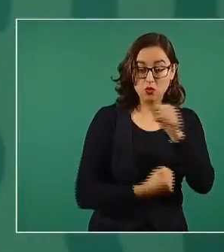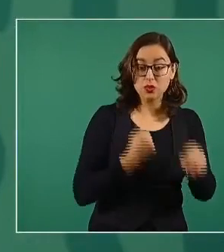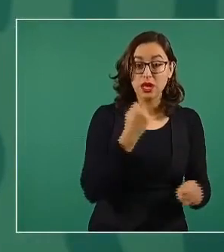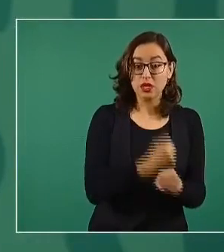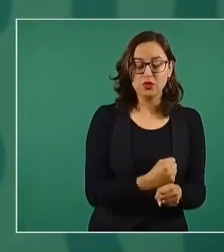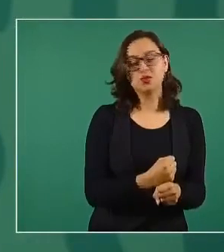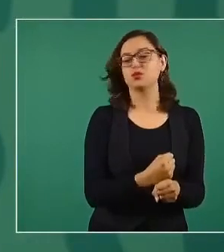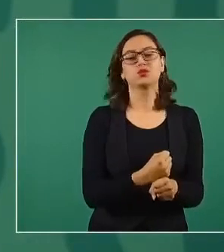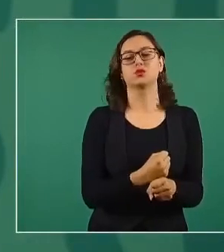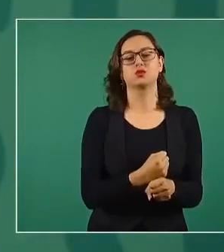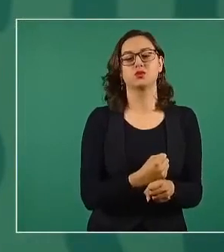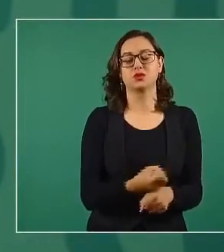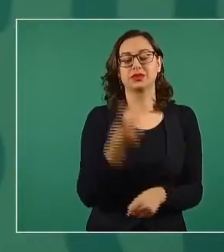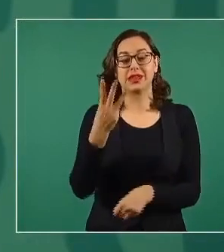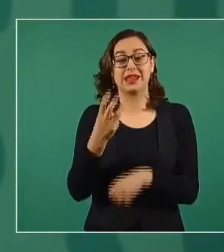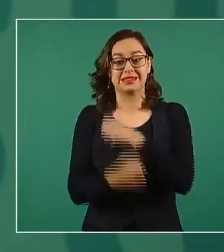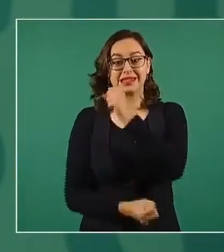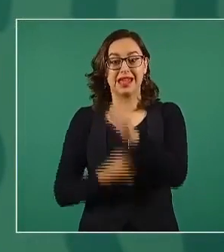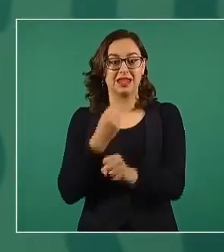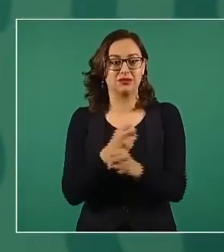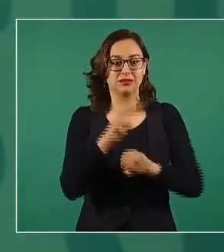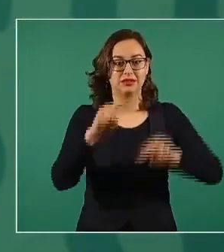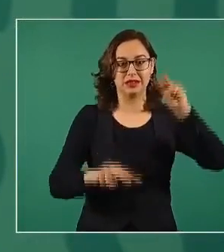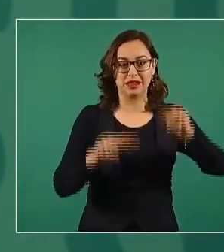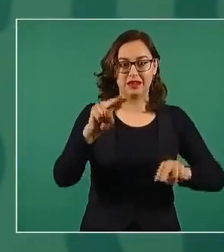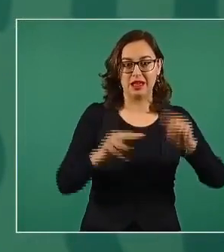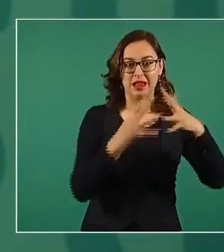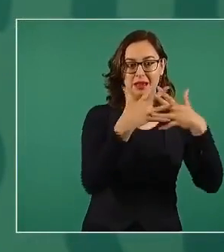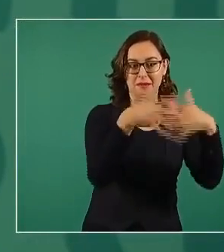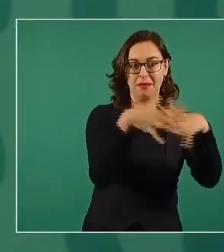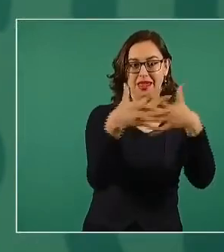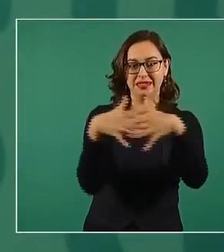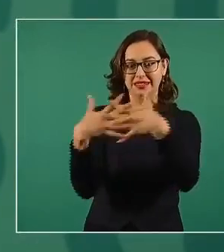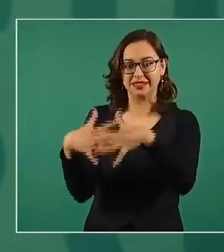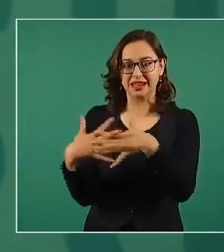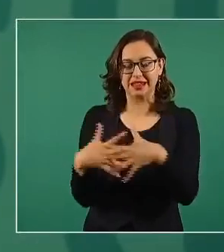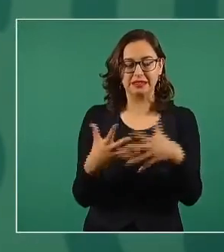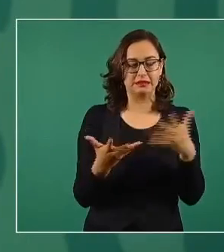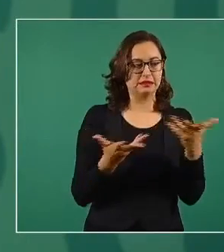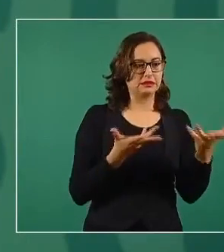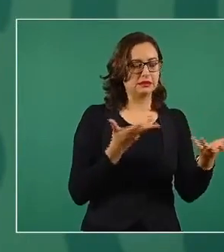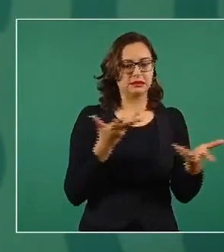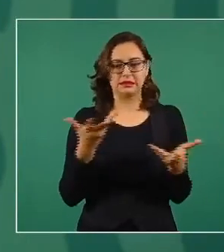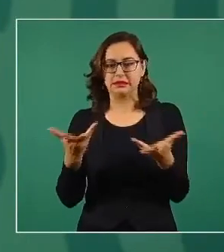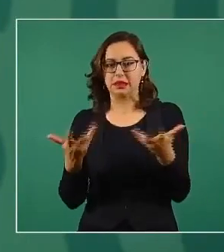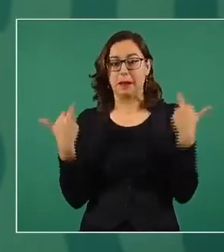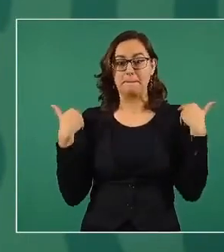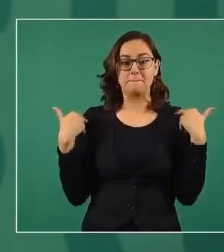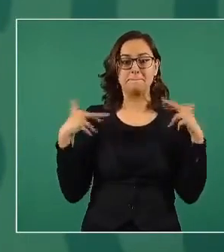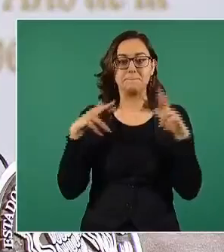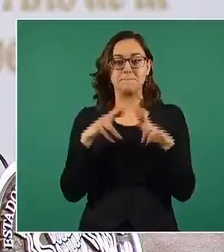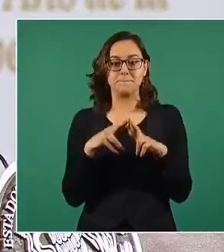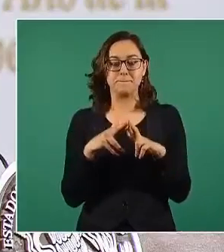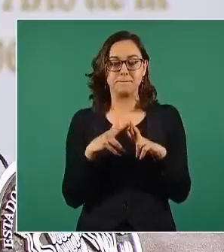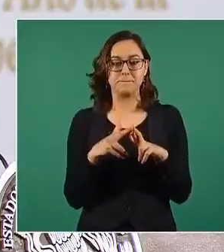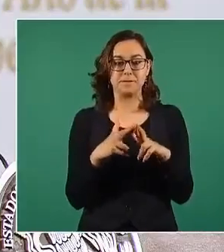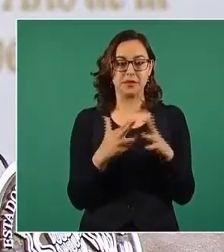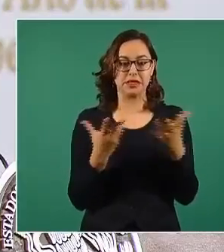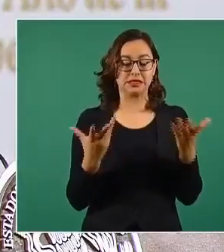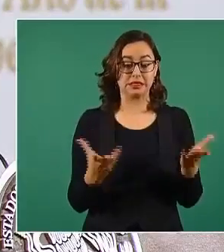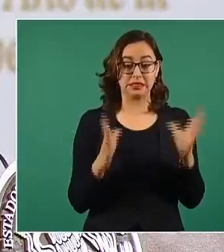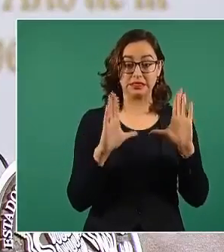todas las materias de los tres años, para ella el enseñar en red de